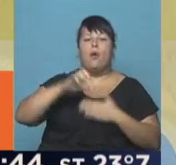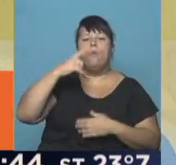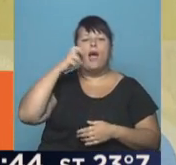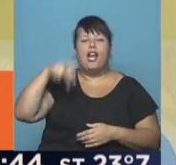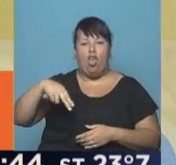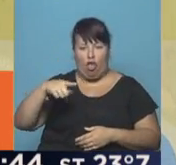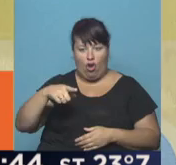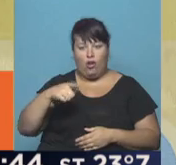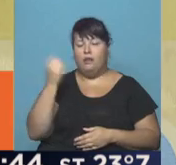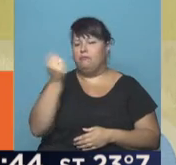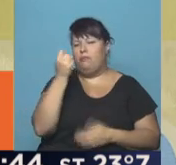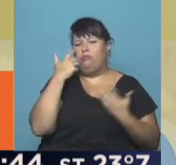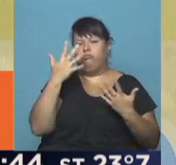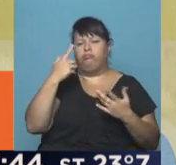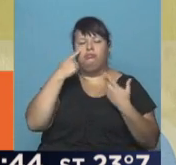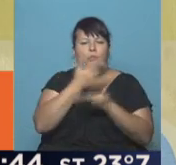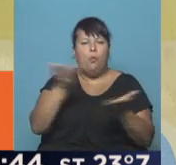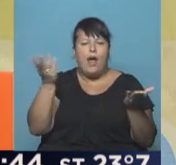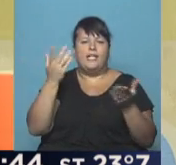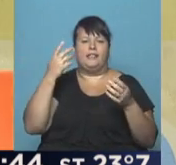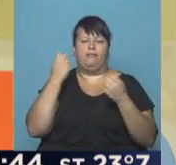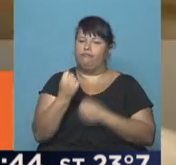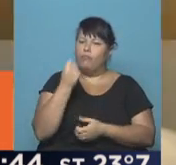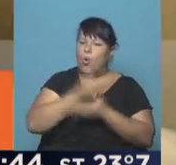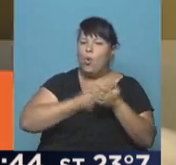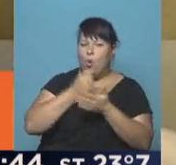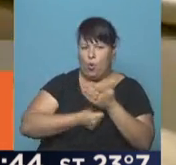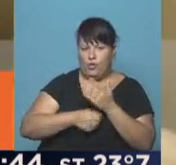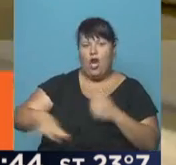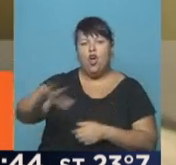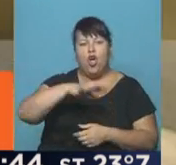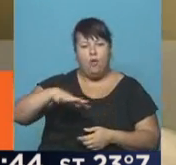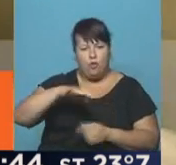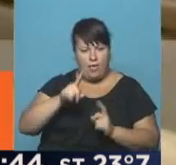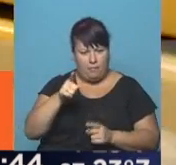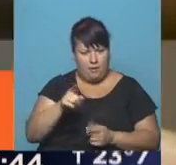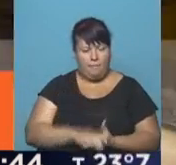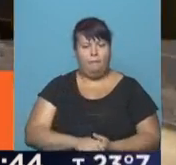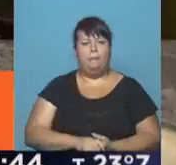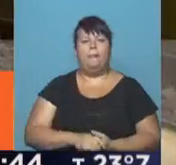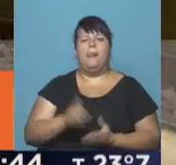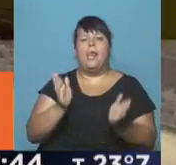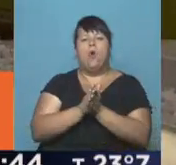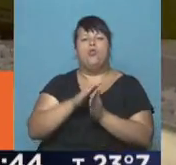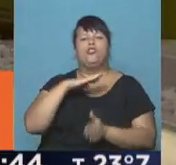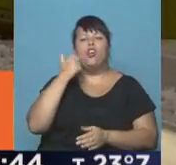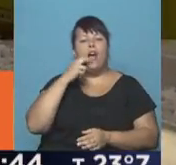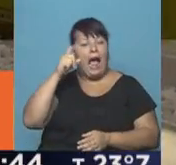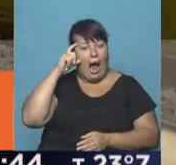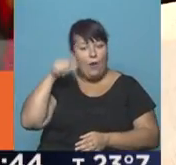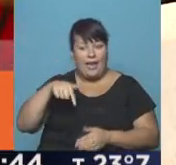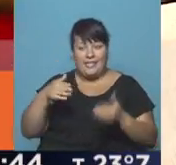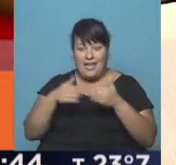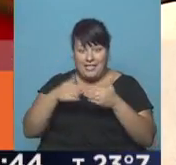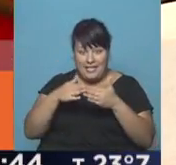Pueyrredón, emblema de la visibilidad y resistencia de la comunidad. Porque con Carlos Jáuregui, en esta